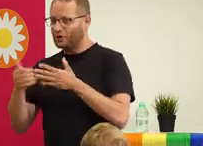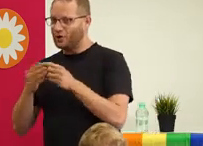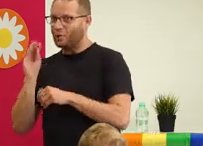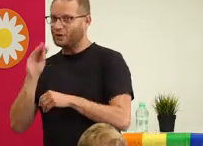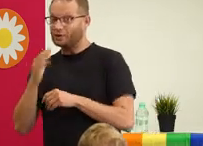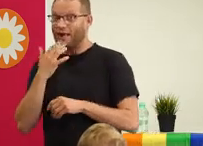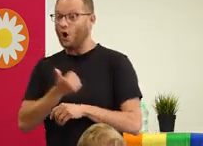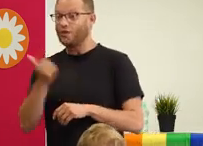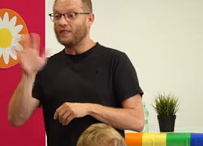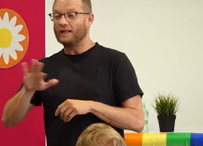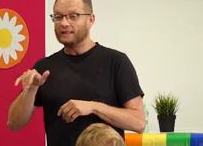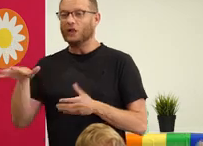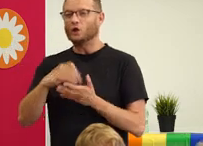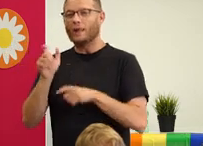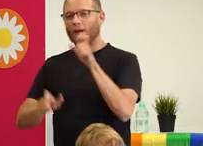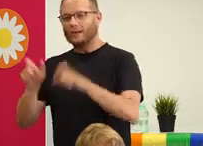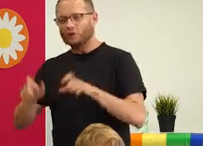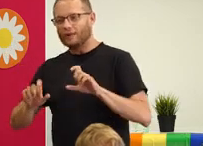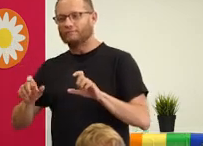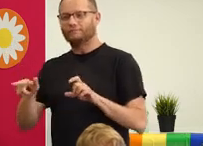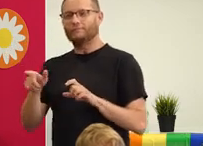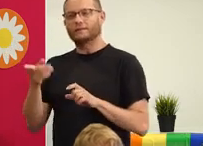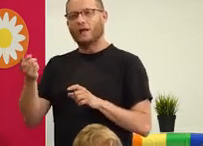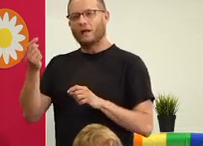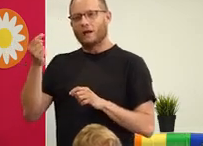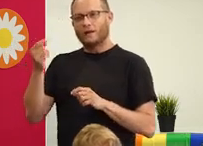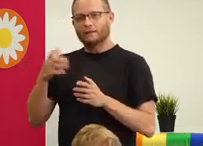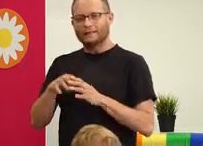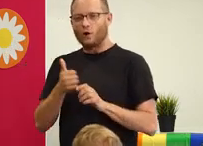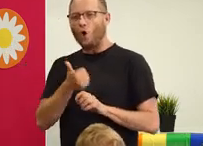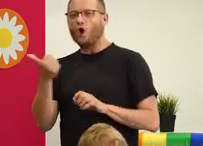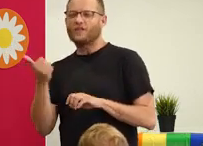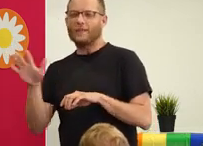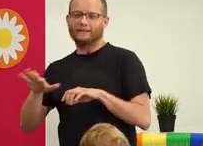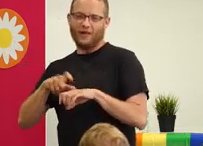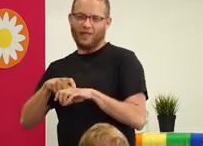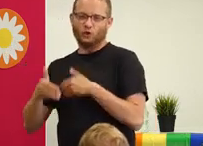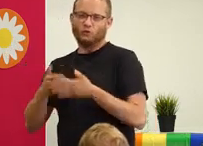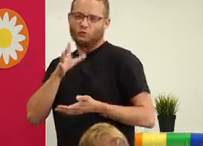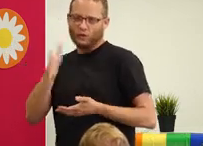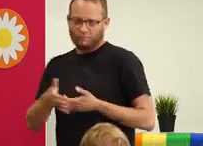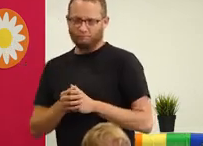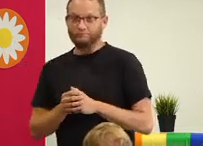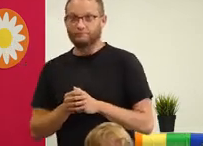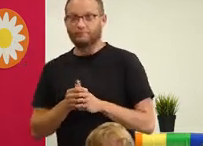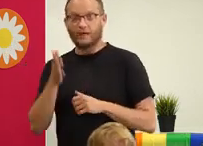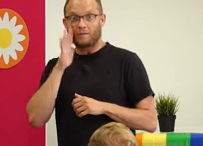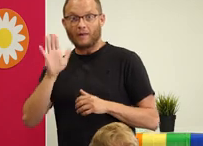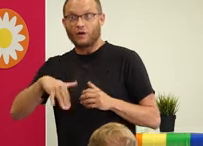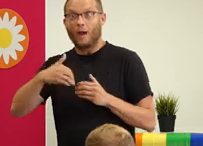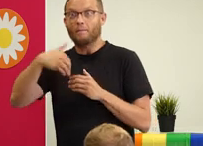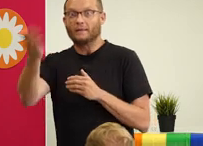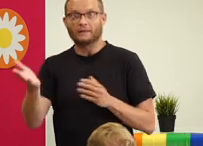occidente y todas las personas del occidente están tan occidentalizados, ¿no? Porque parece que no hay más